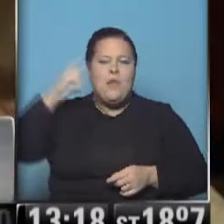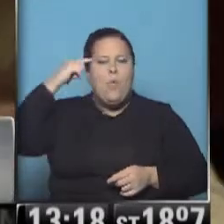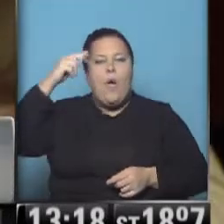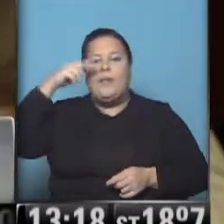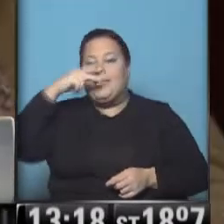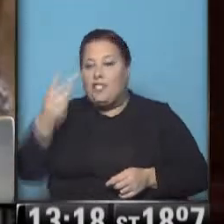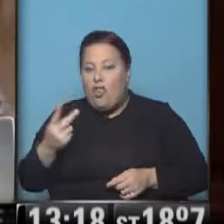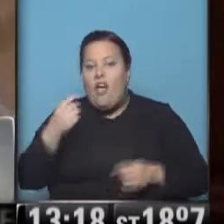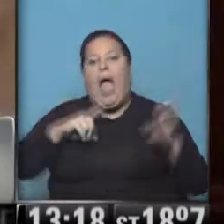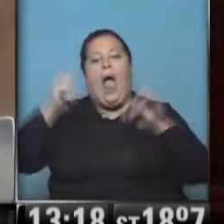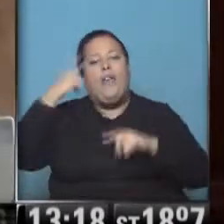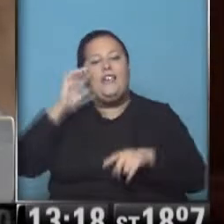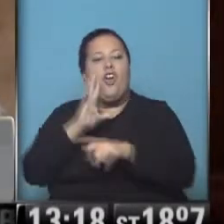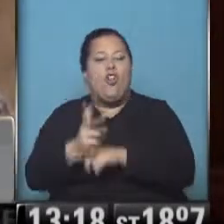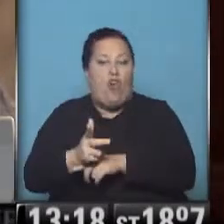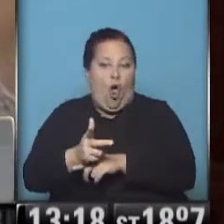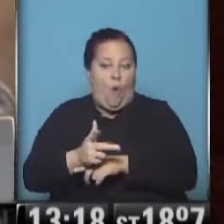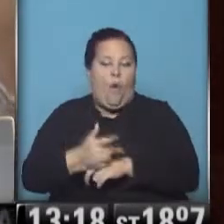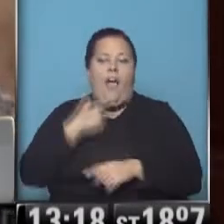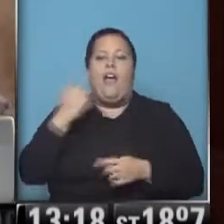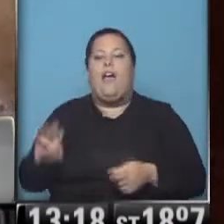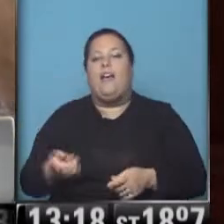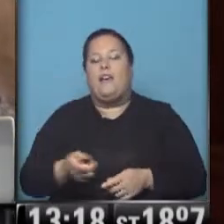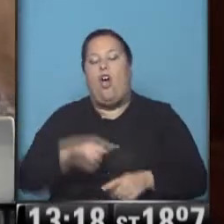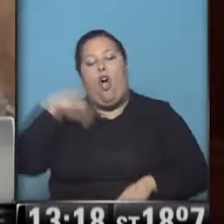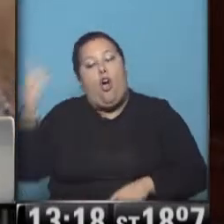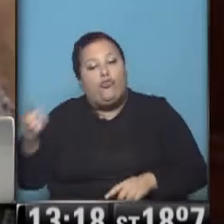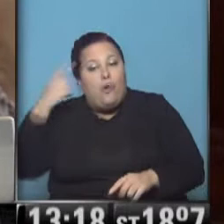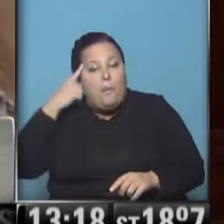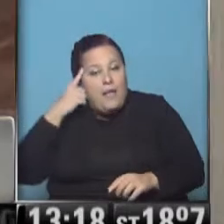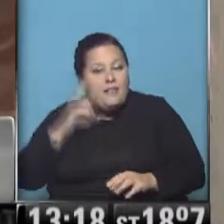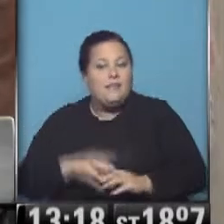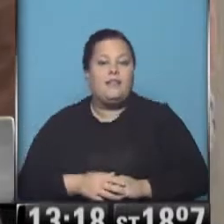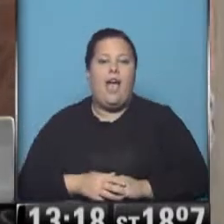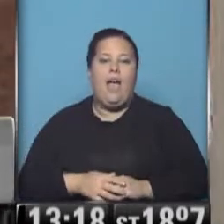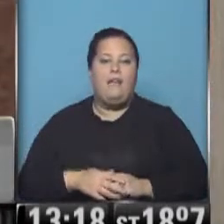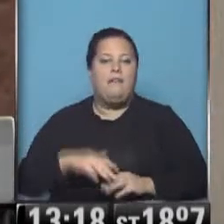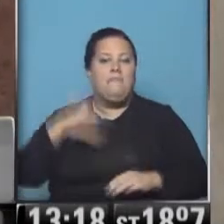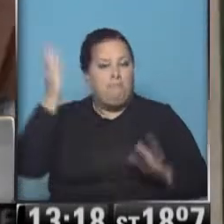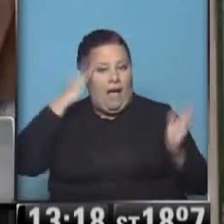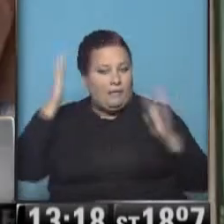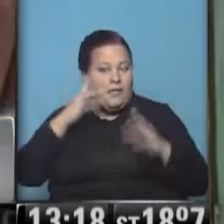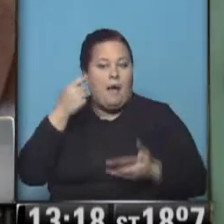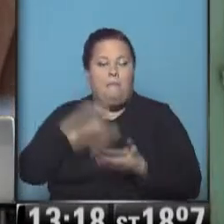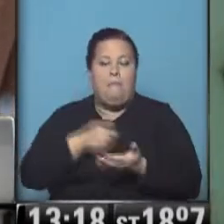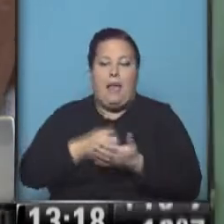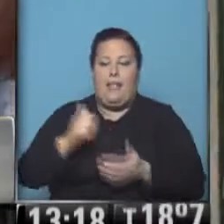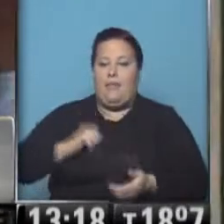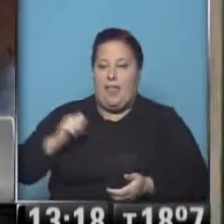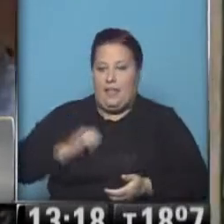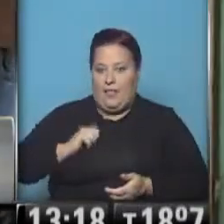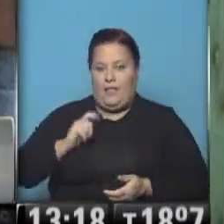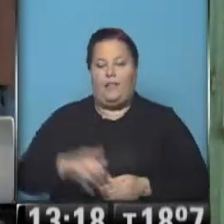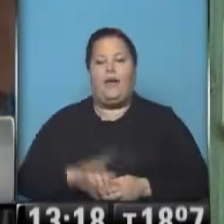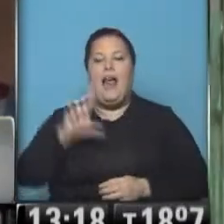en lo que para unos fue el robo del siglo al banna 2 y que en otros para otros fue el mayor golpe a las finanzas de la dictadura del